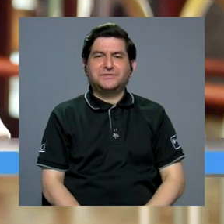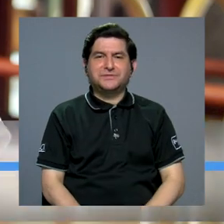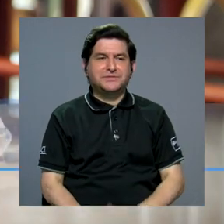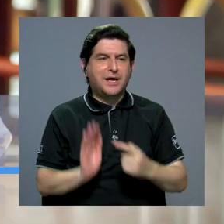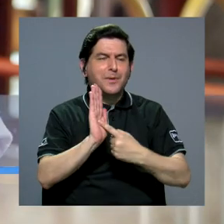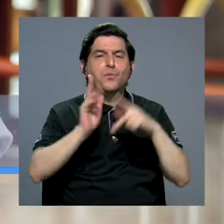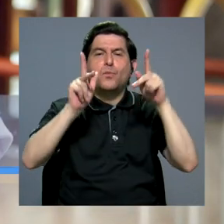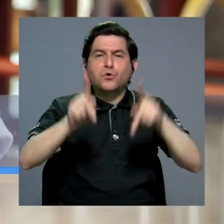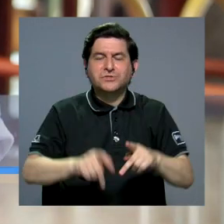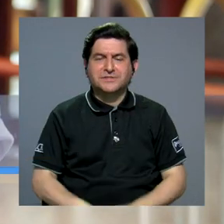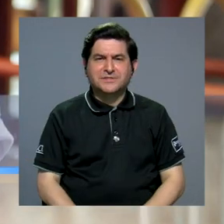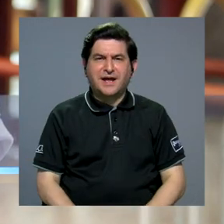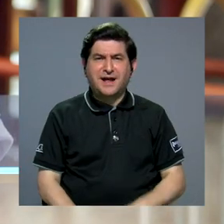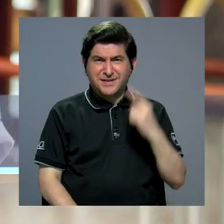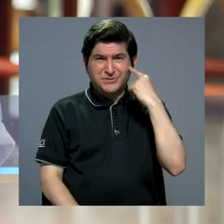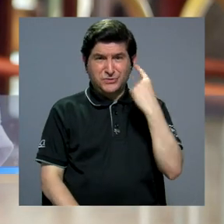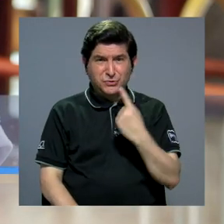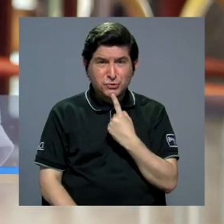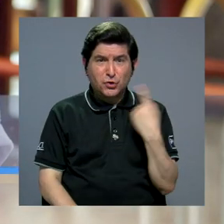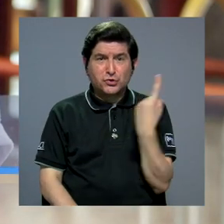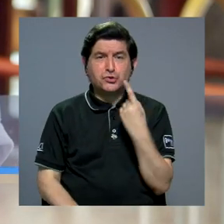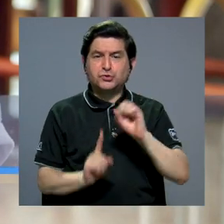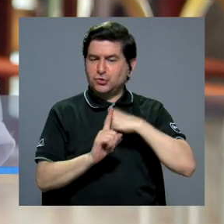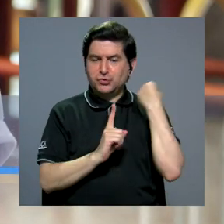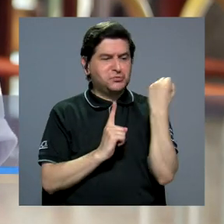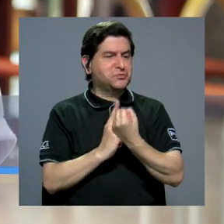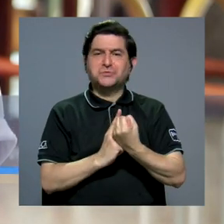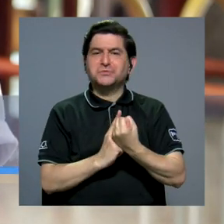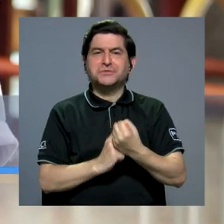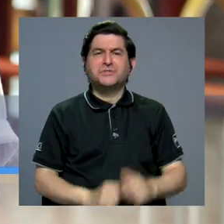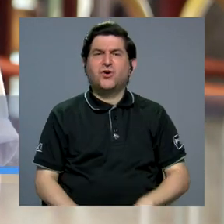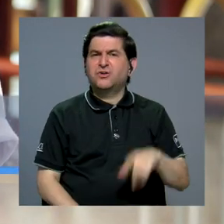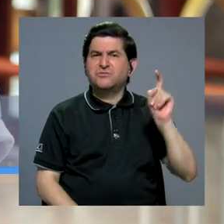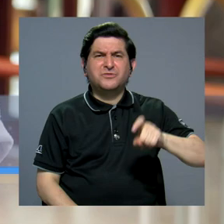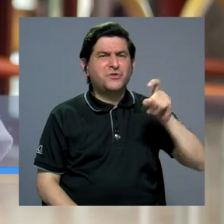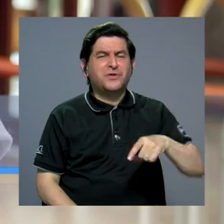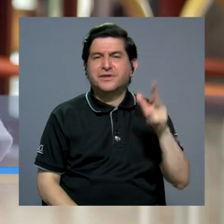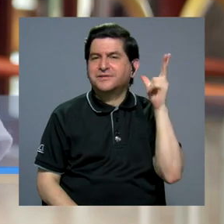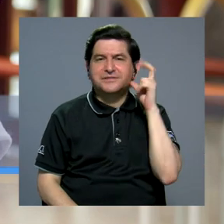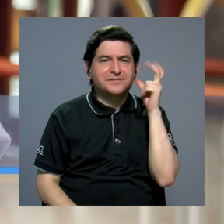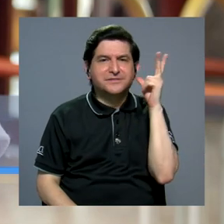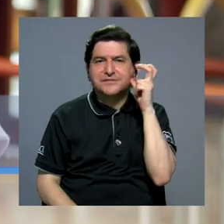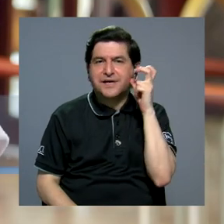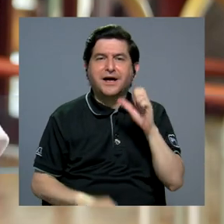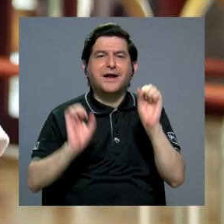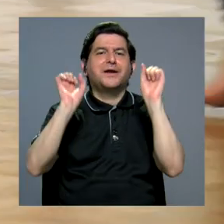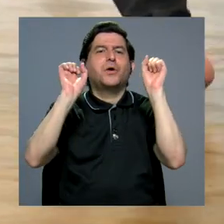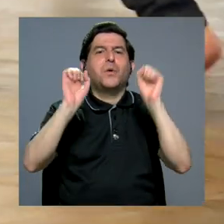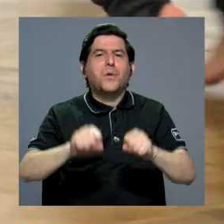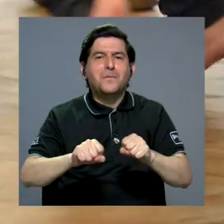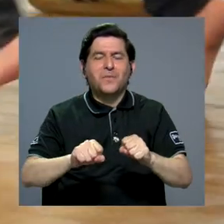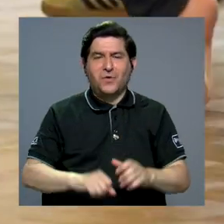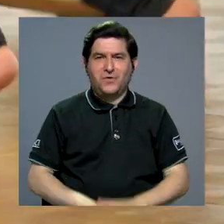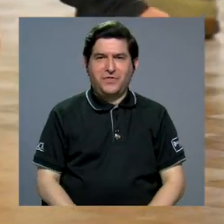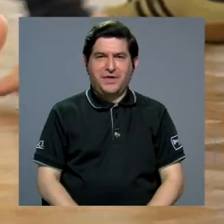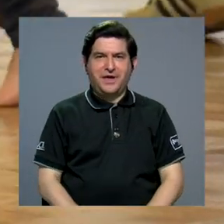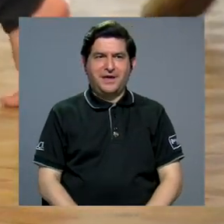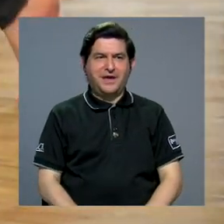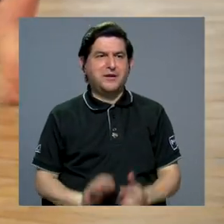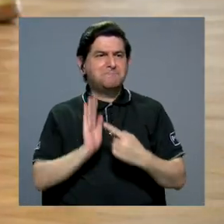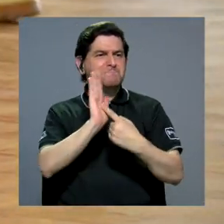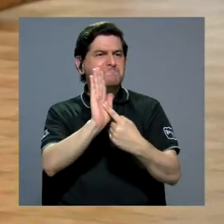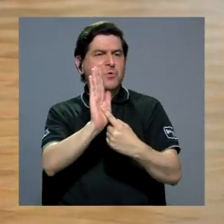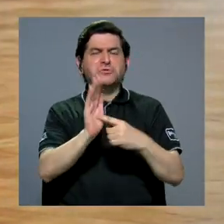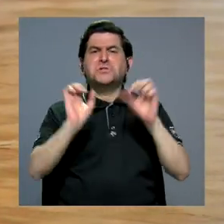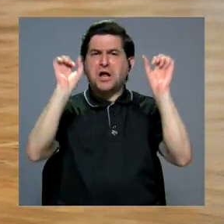a las personas que el ser sordo es solo una condición. No necesitan escuchar para poder